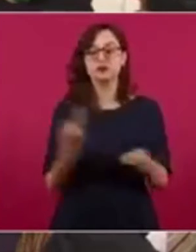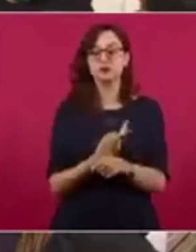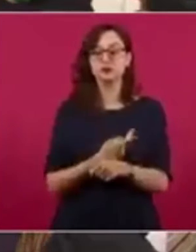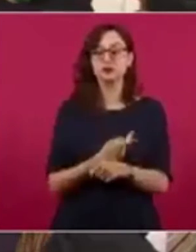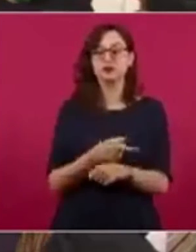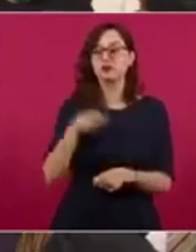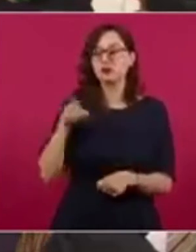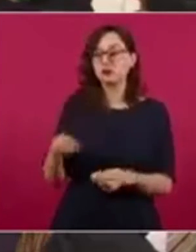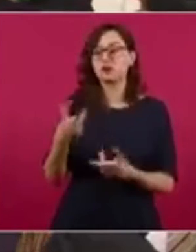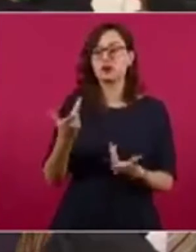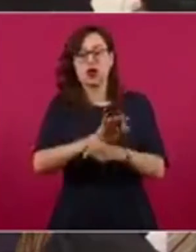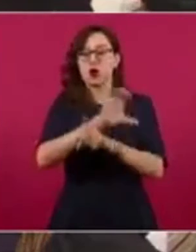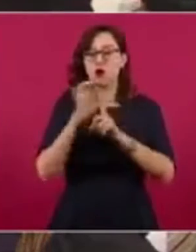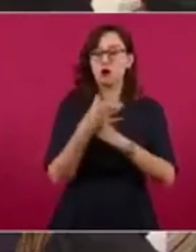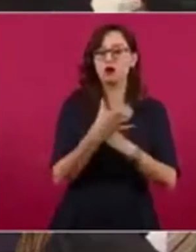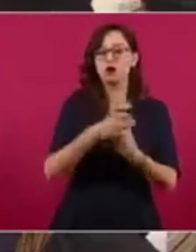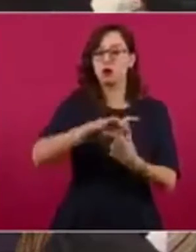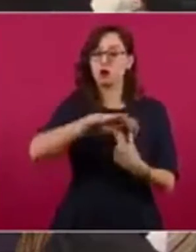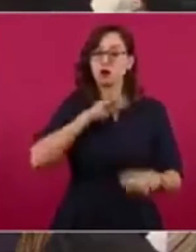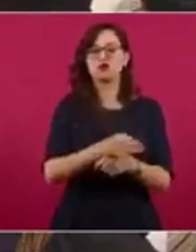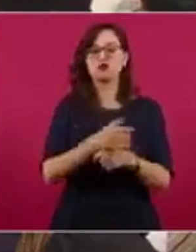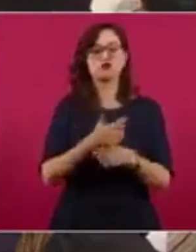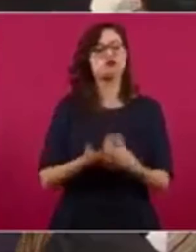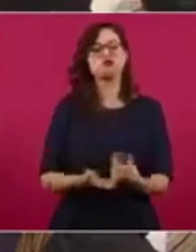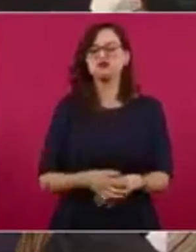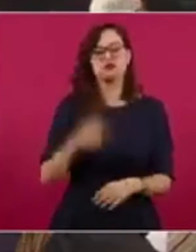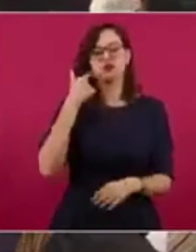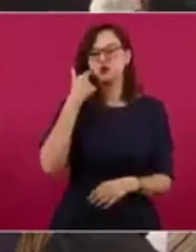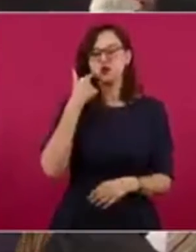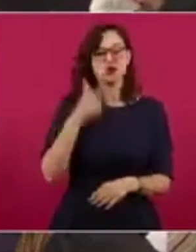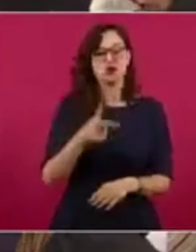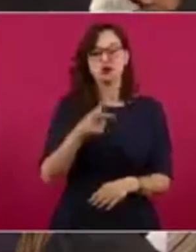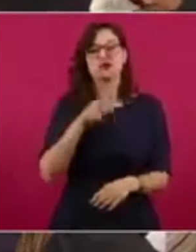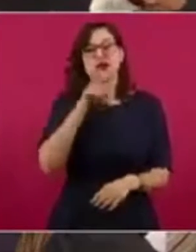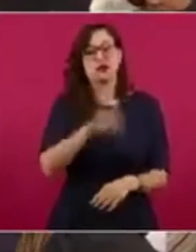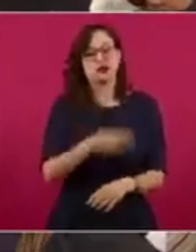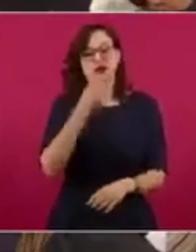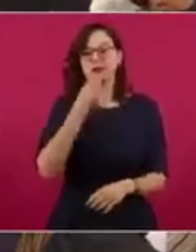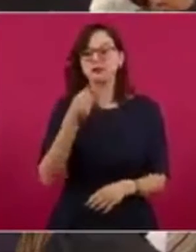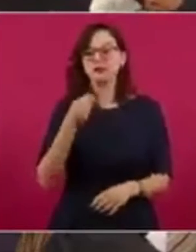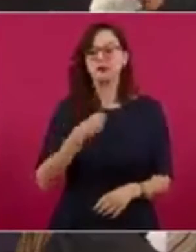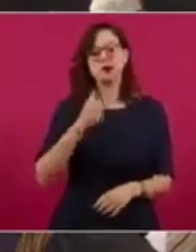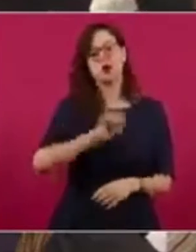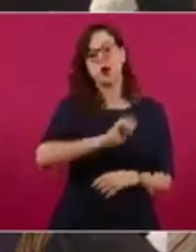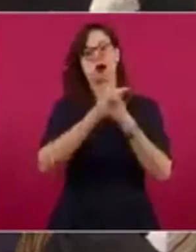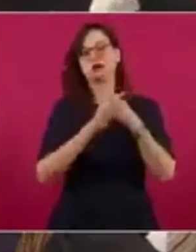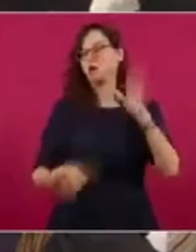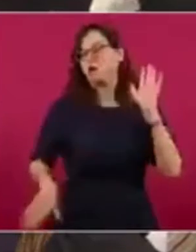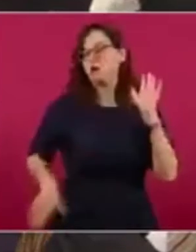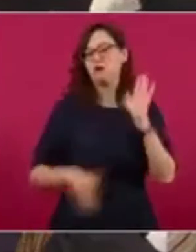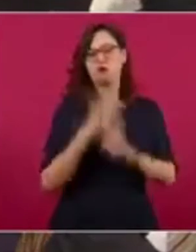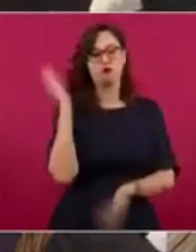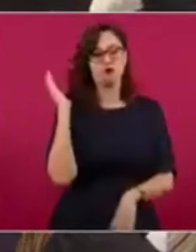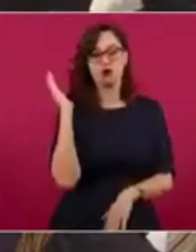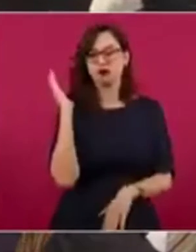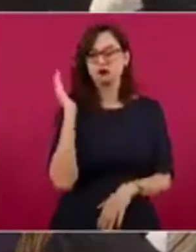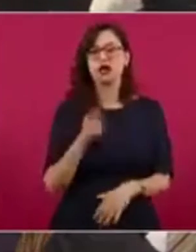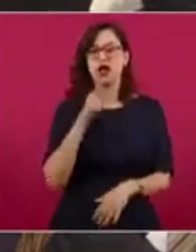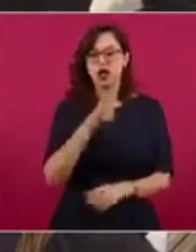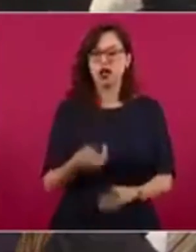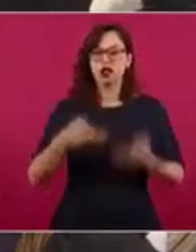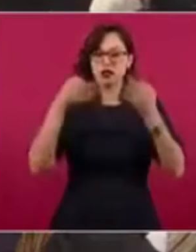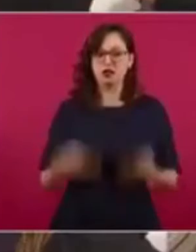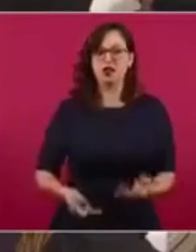reconocer su calidad de víctima. Hoy el compañero se encuentra desterrado, él es originario de Michoacán. Hoy el compañero se